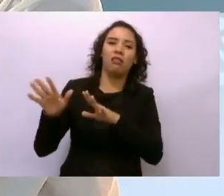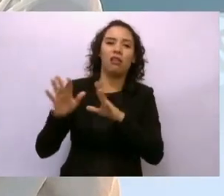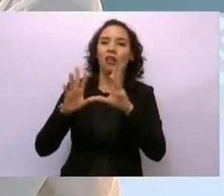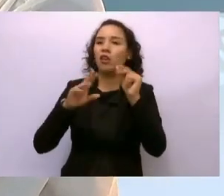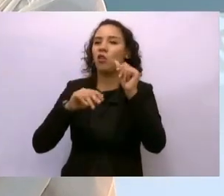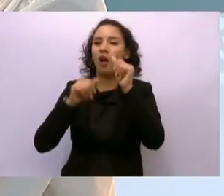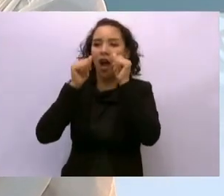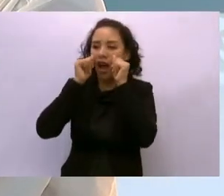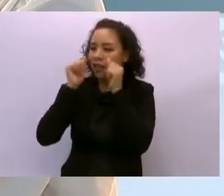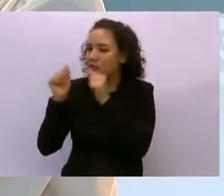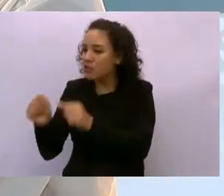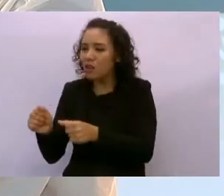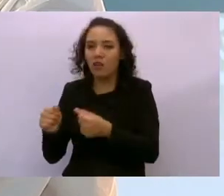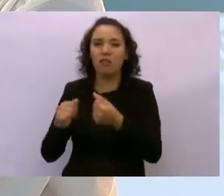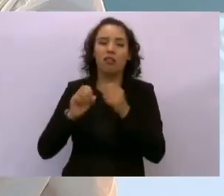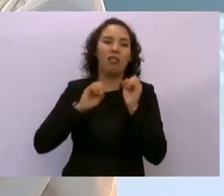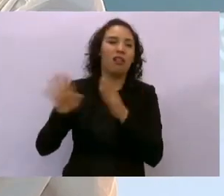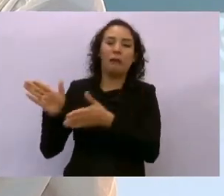inconclusos,